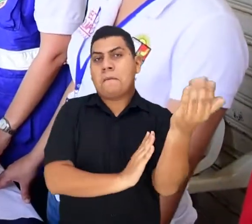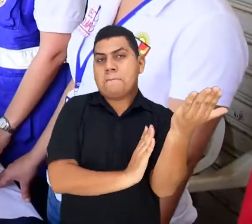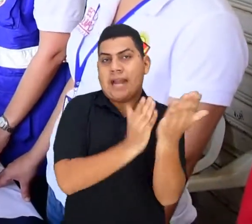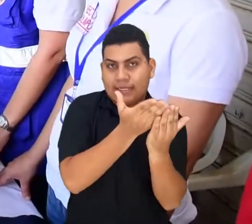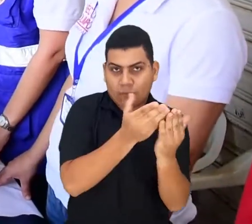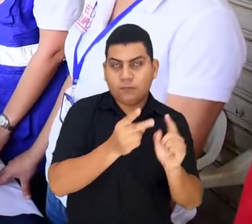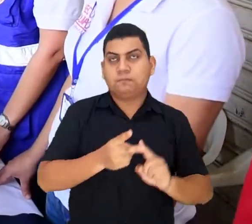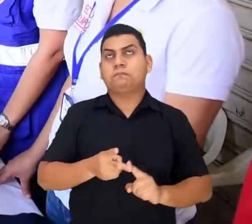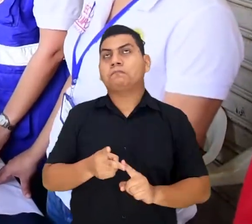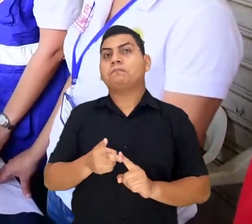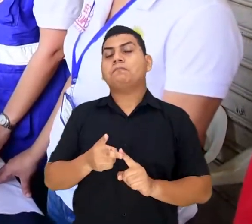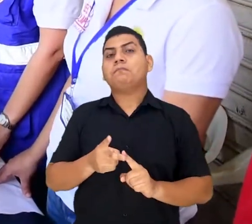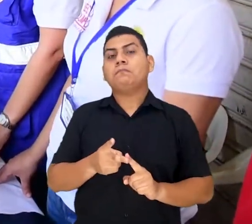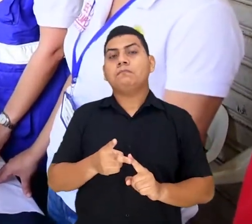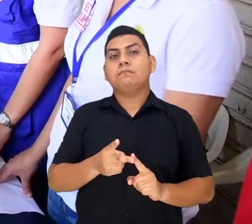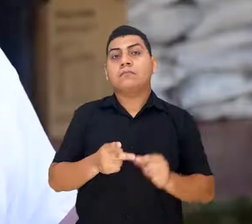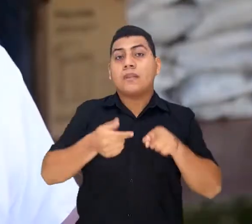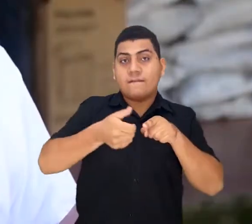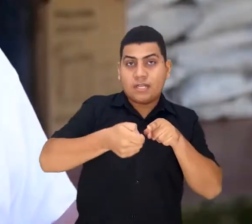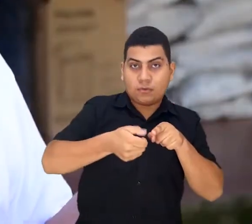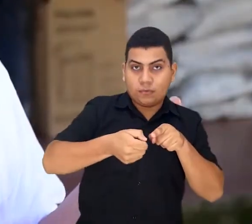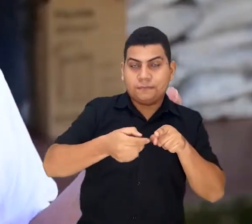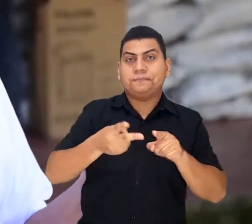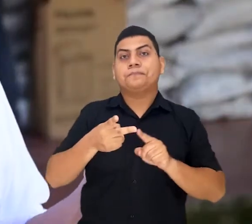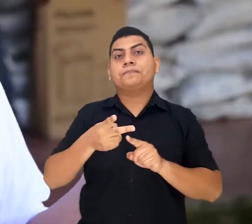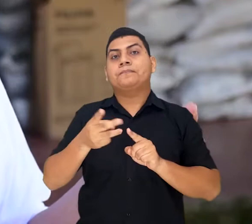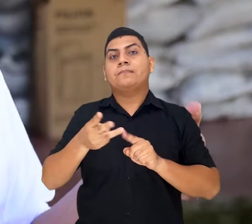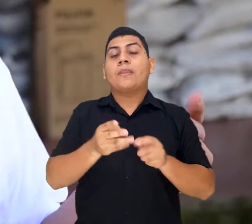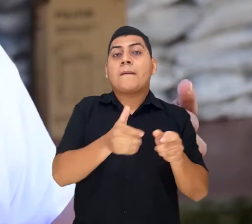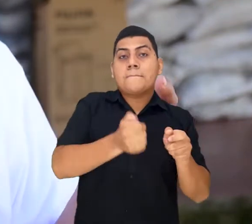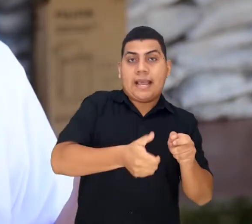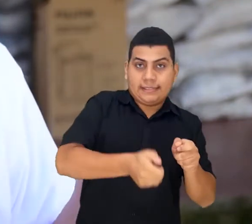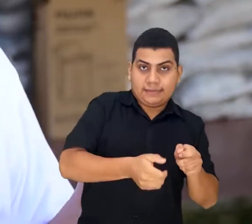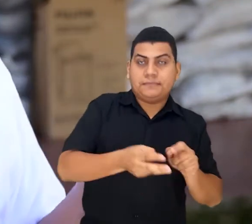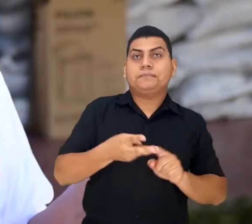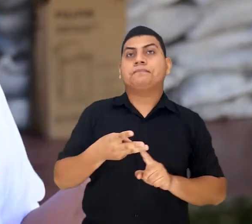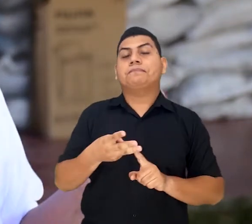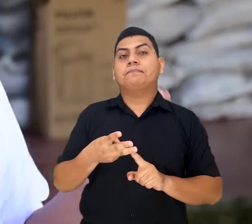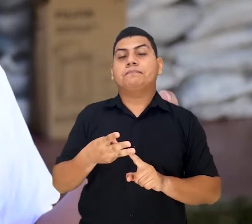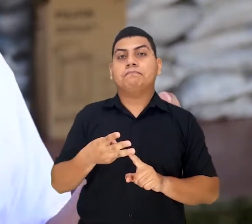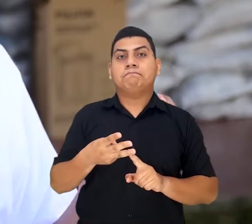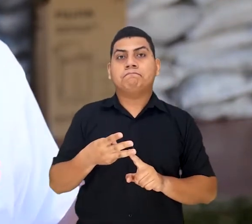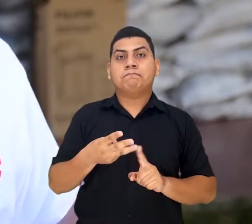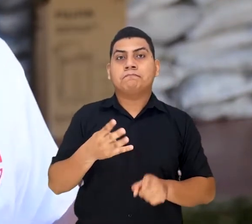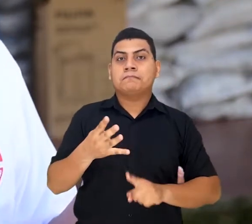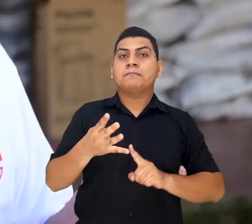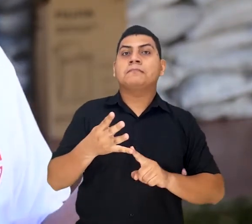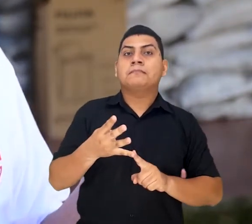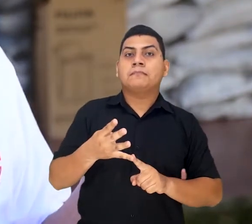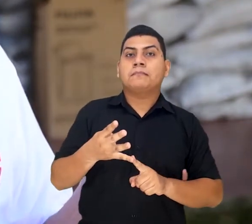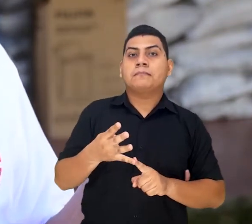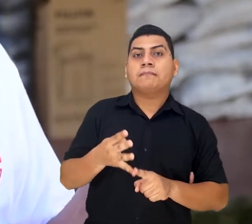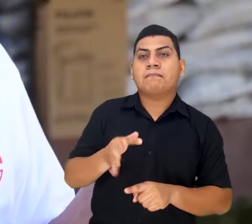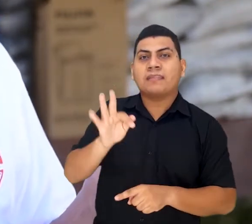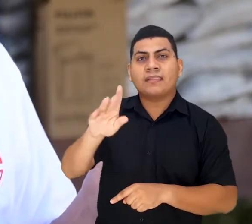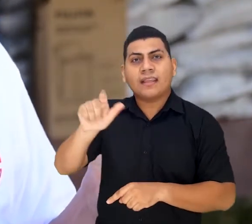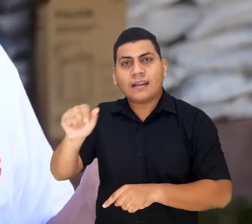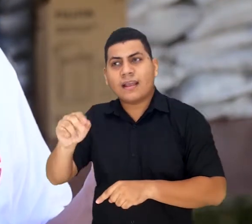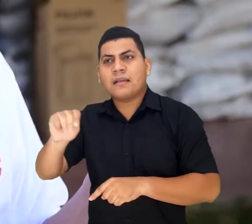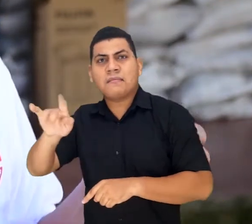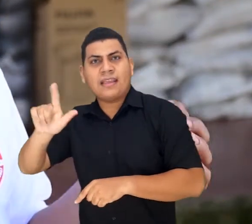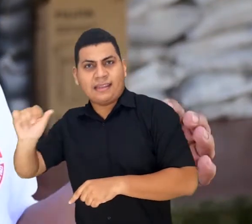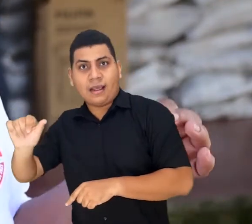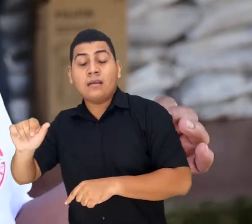Ahí se va a sembrar plátano, se va a sembrar frijoles, se va a sembrar maíz y se va a